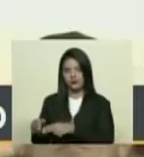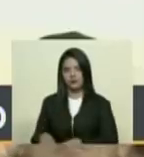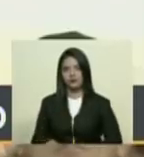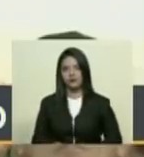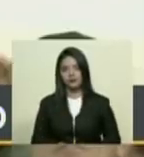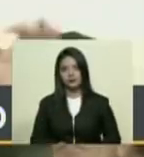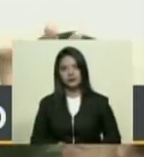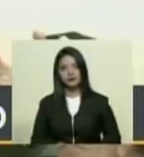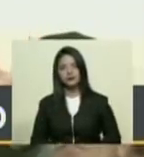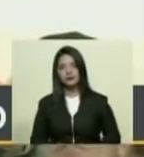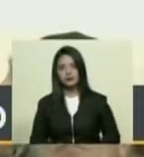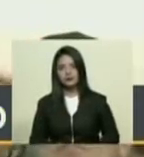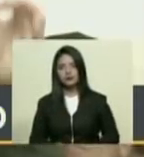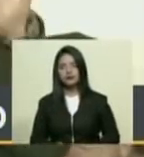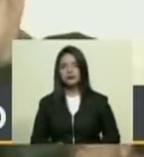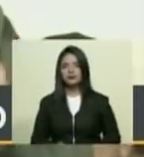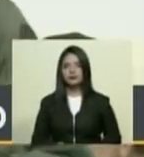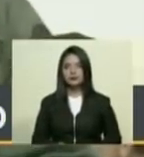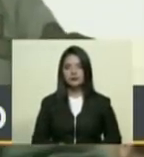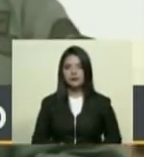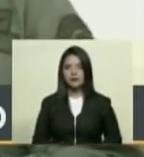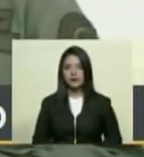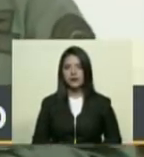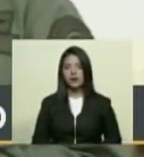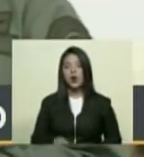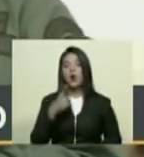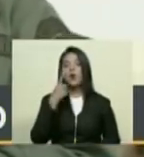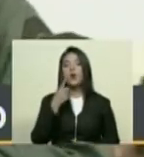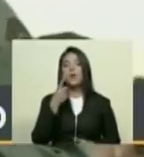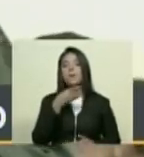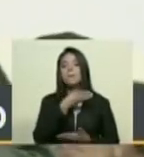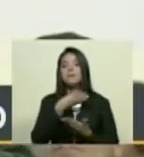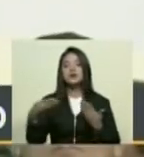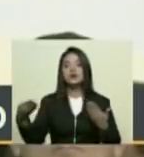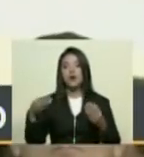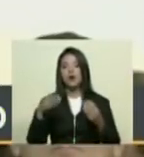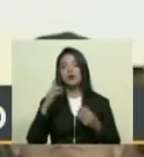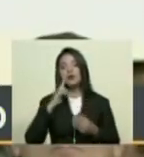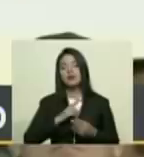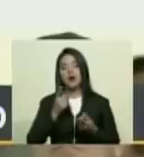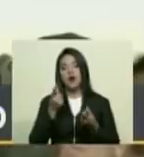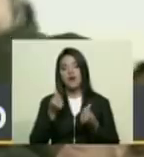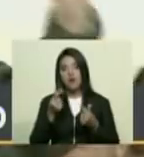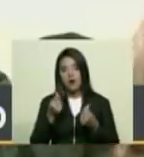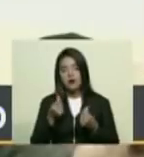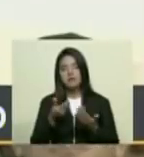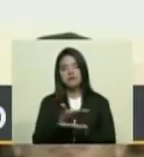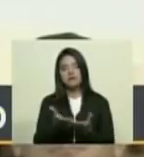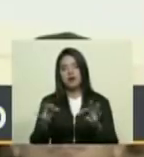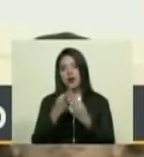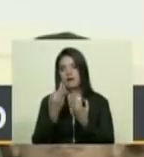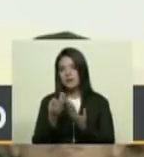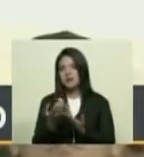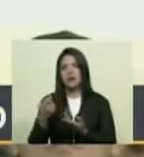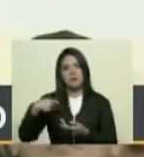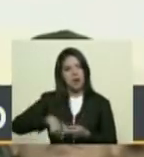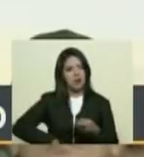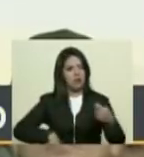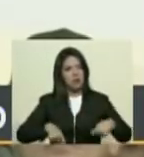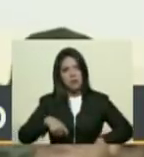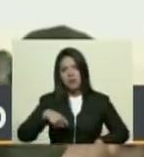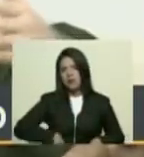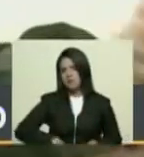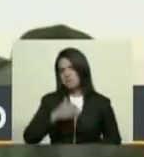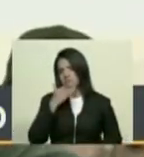donde se han distribuido 1 billón de bolívares a la familia militar para sus gastos, para